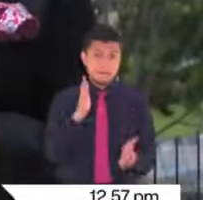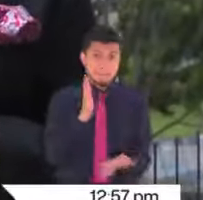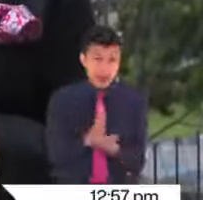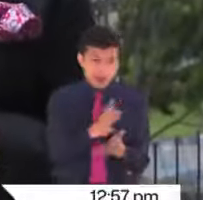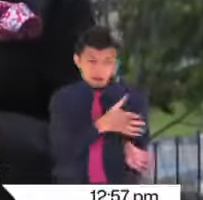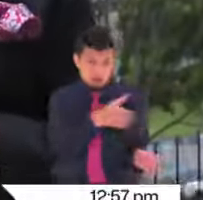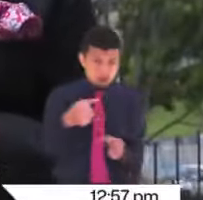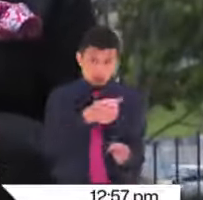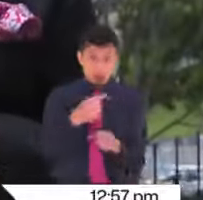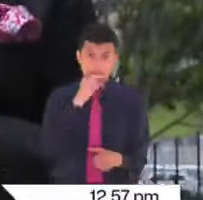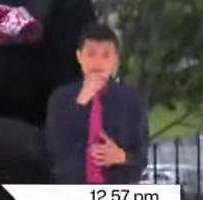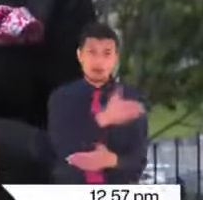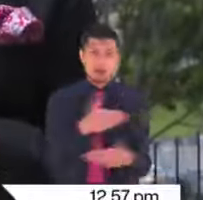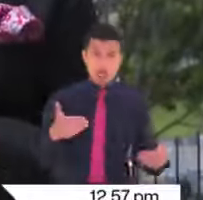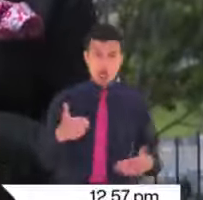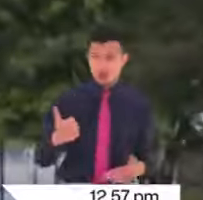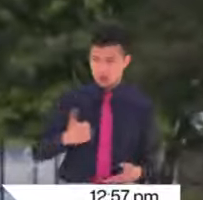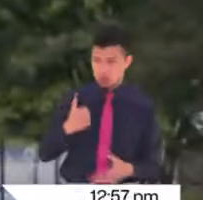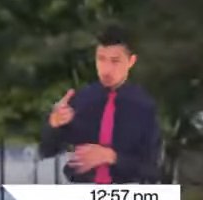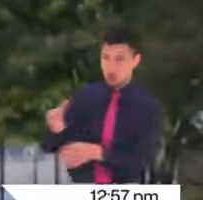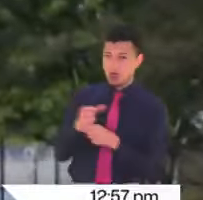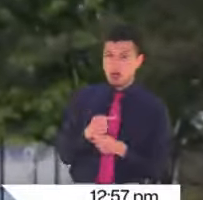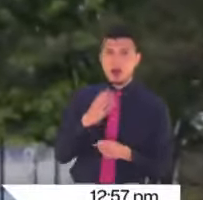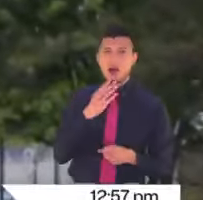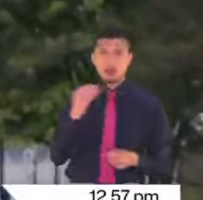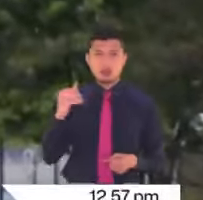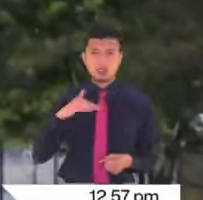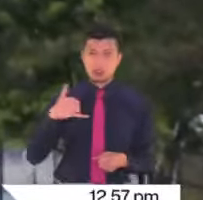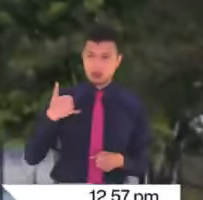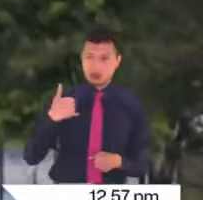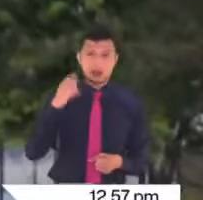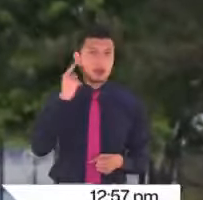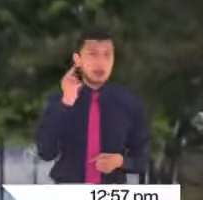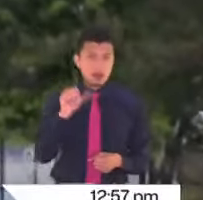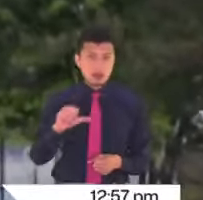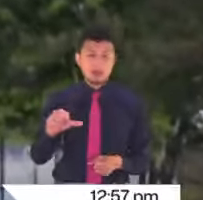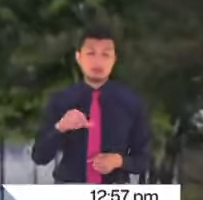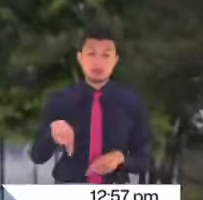forzado de niños, niñas y adolescentes aumenten en los últimos tres meses del año.